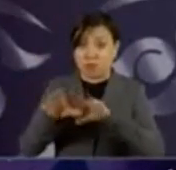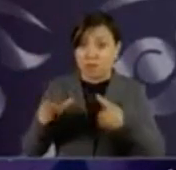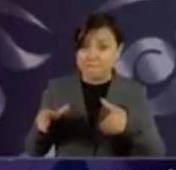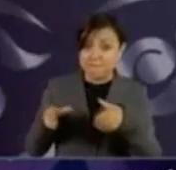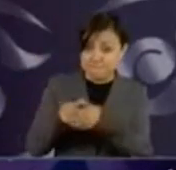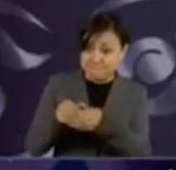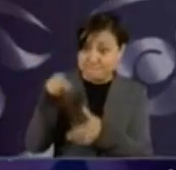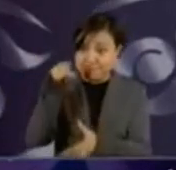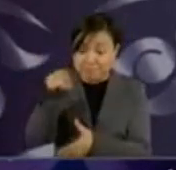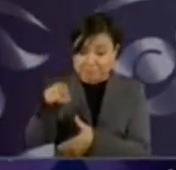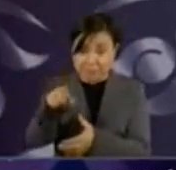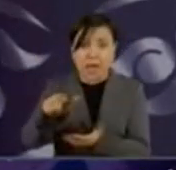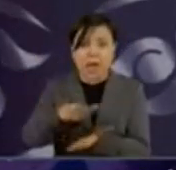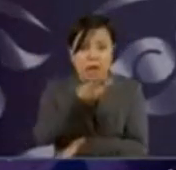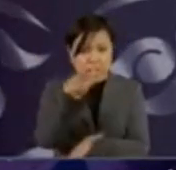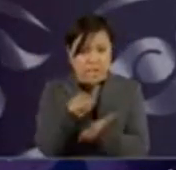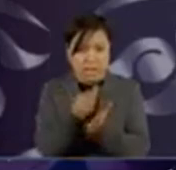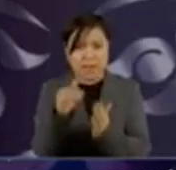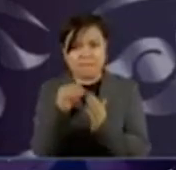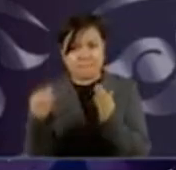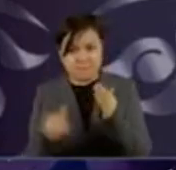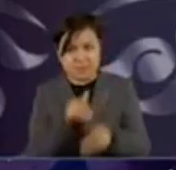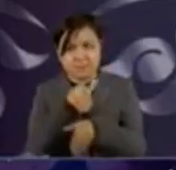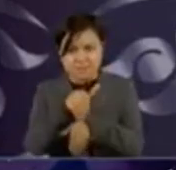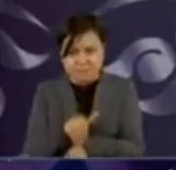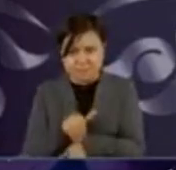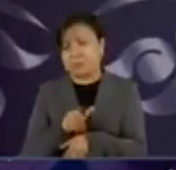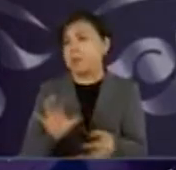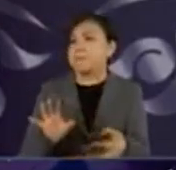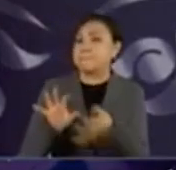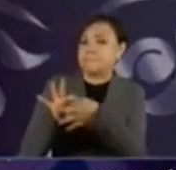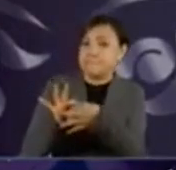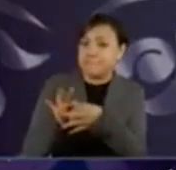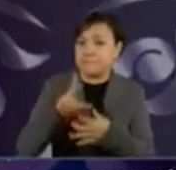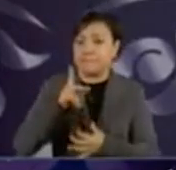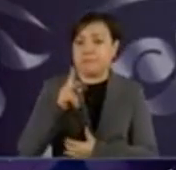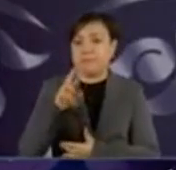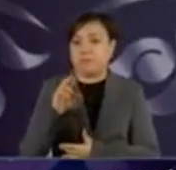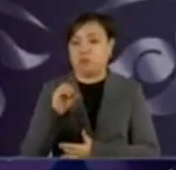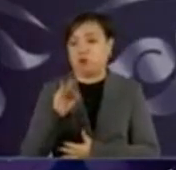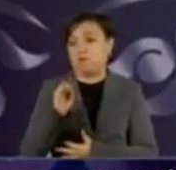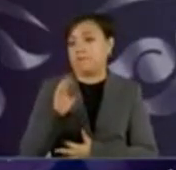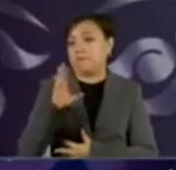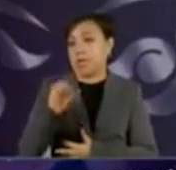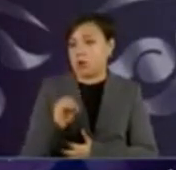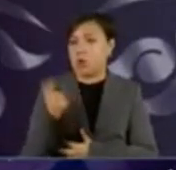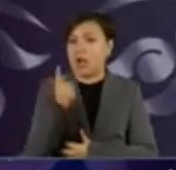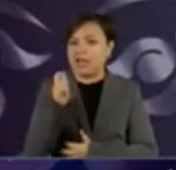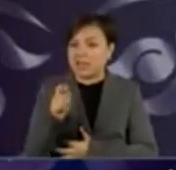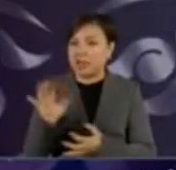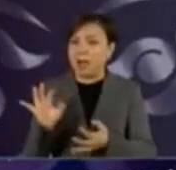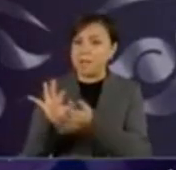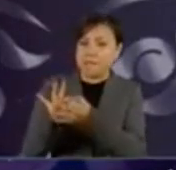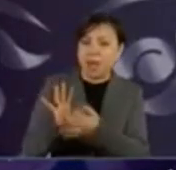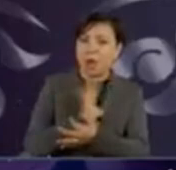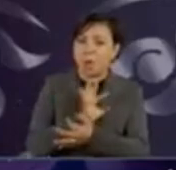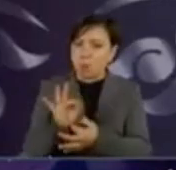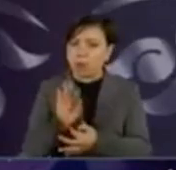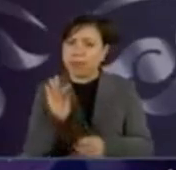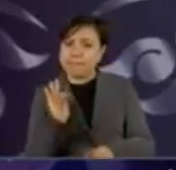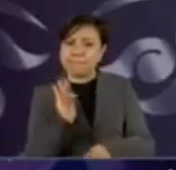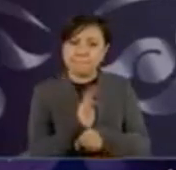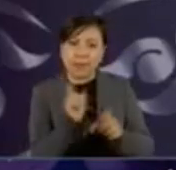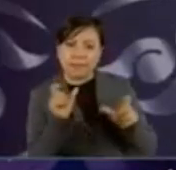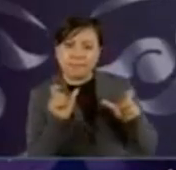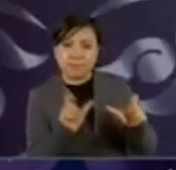legal, precisamente impuesto en la Procuraduría Federal del Consumidor, que pueda alguien defender a